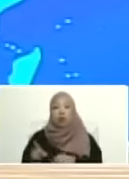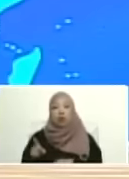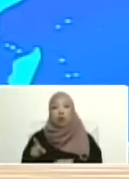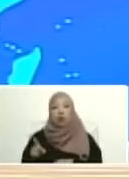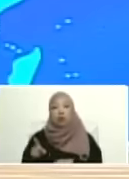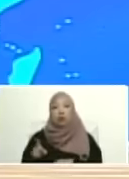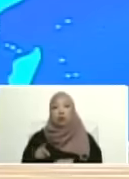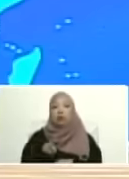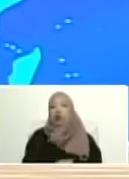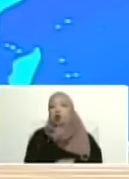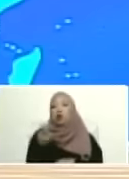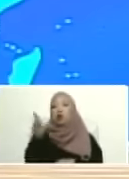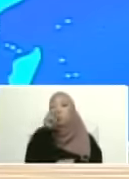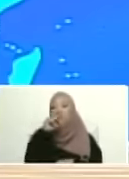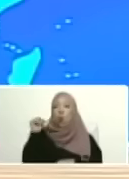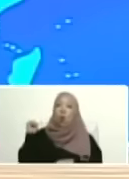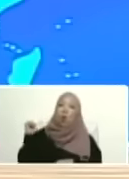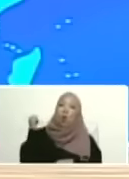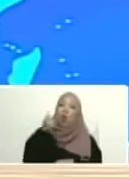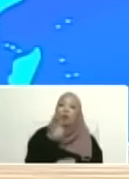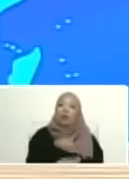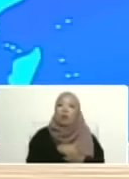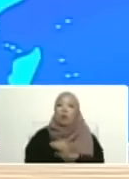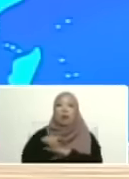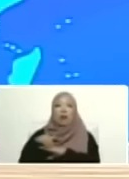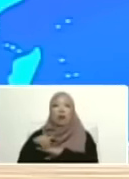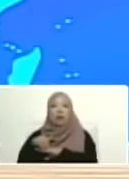En 200 años de lucha contra el Imperio Británico,